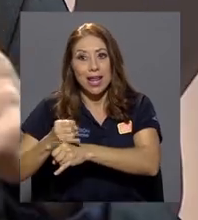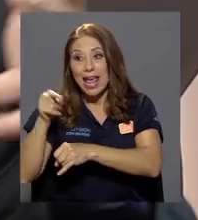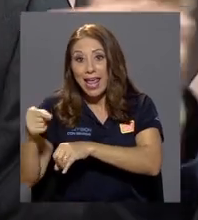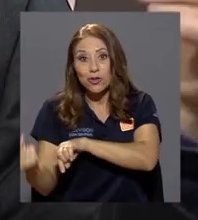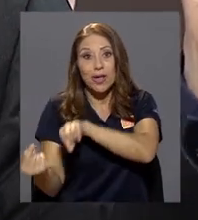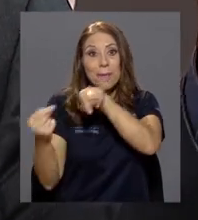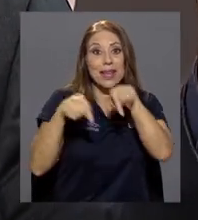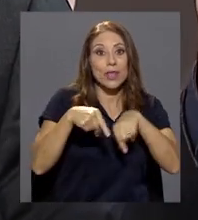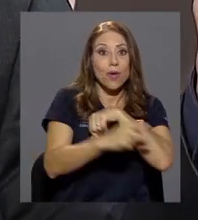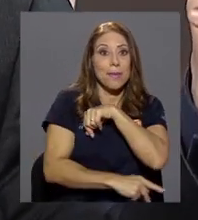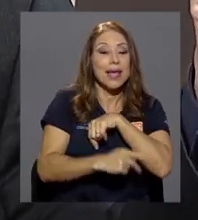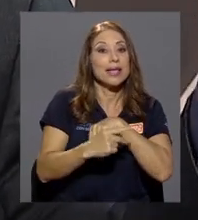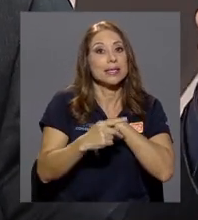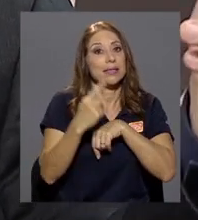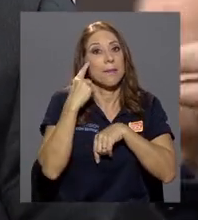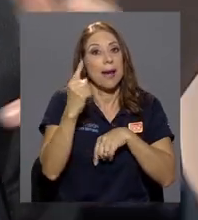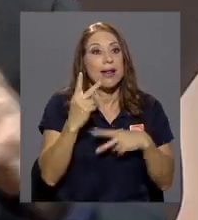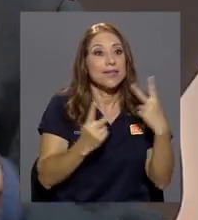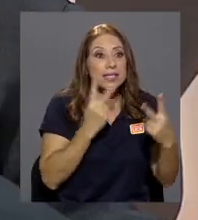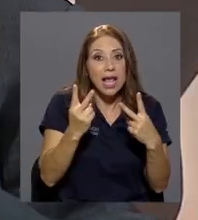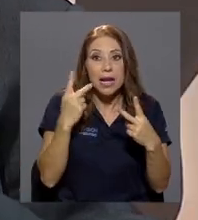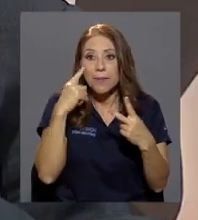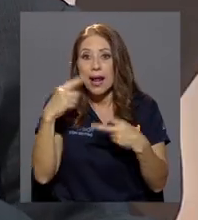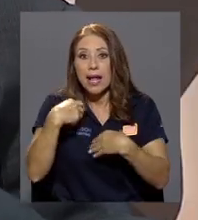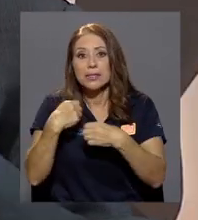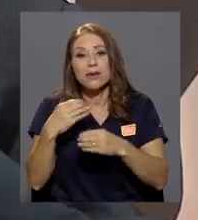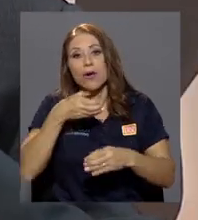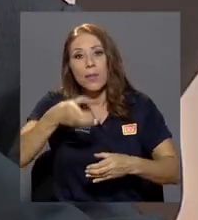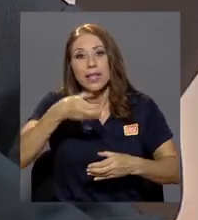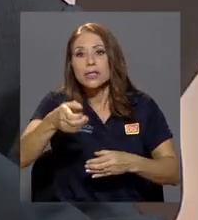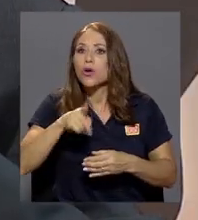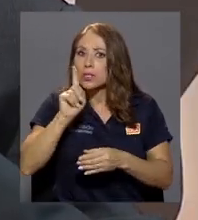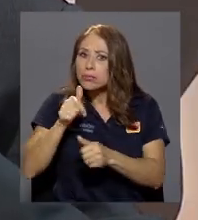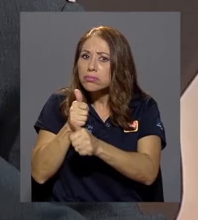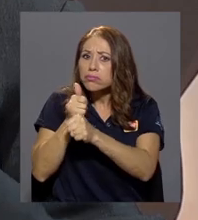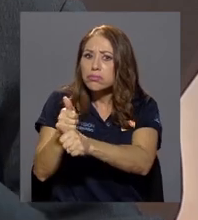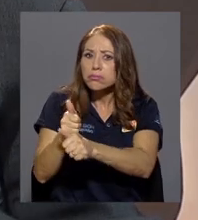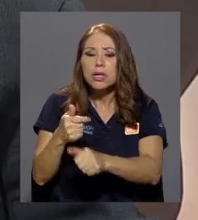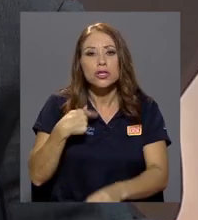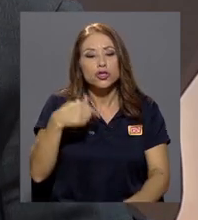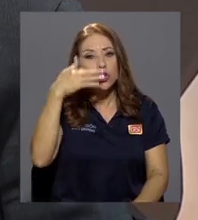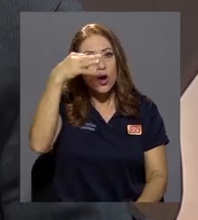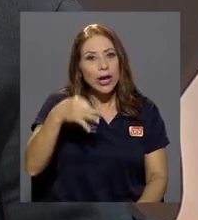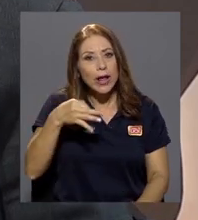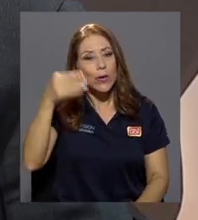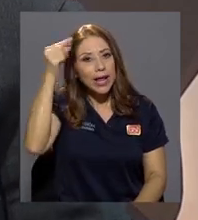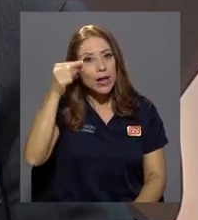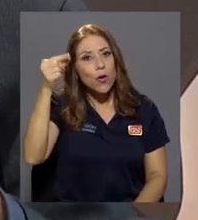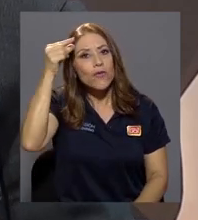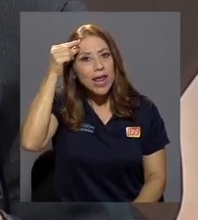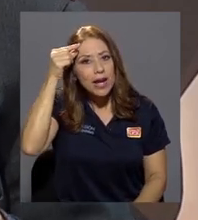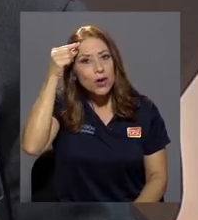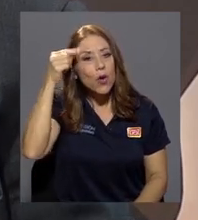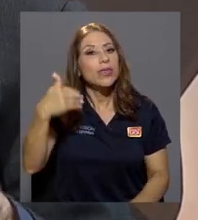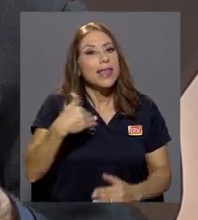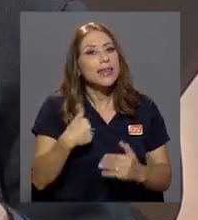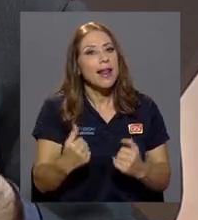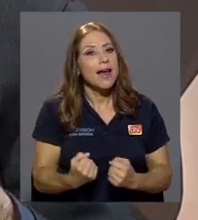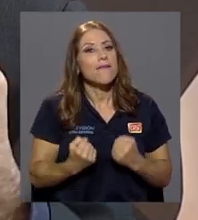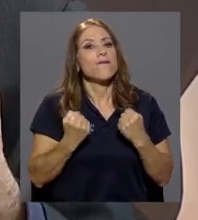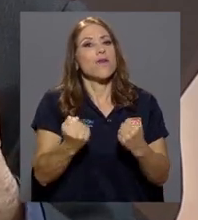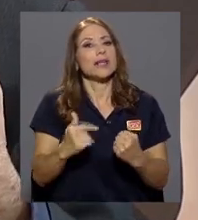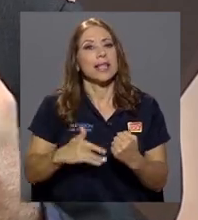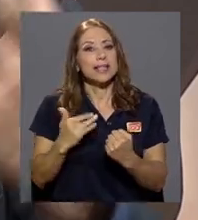venido al país a visitar y hacer recomendaciones y yo creo que además el gobierno tendría la fuerza de